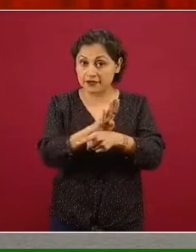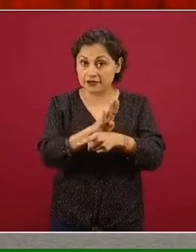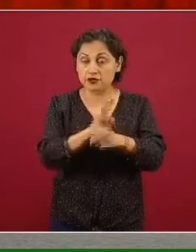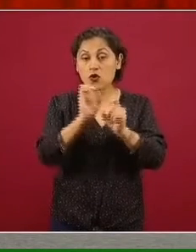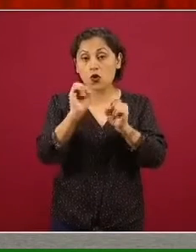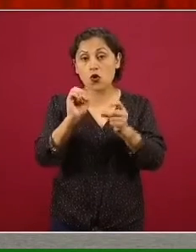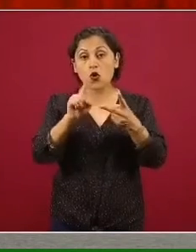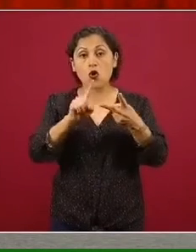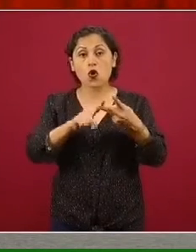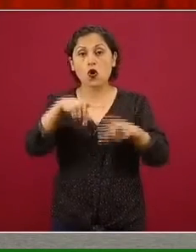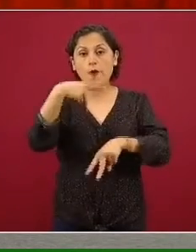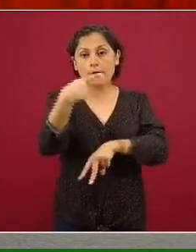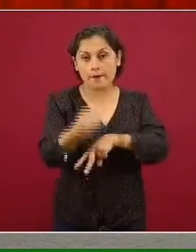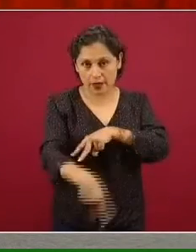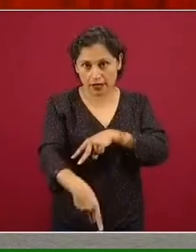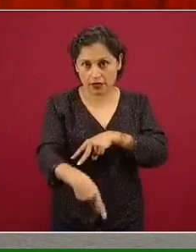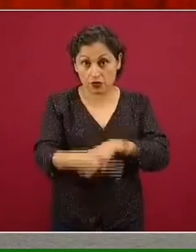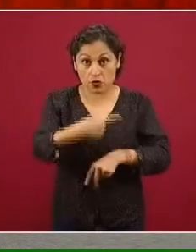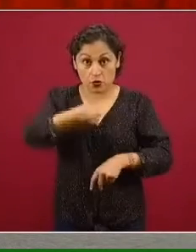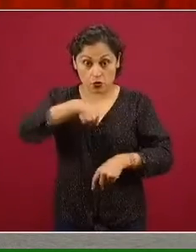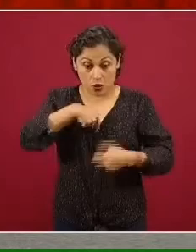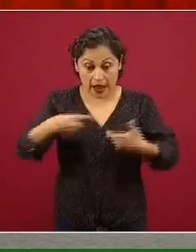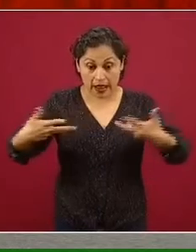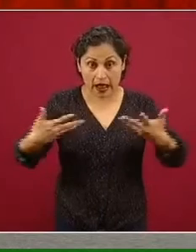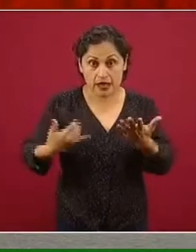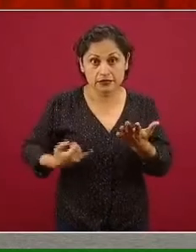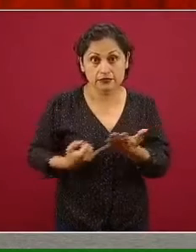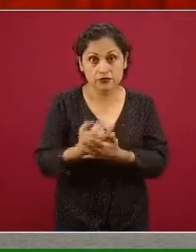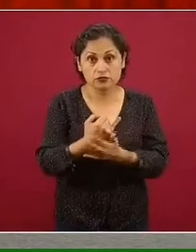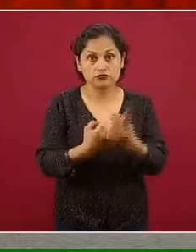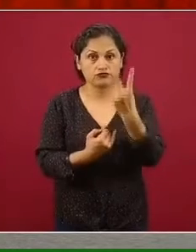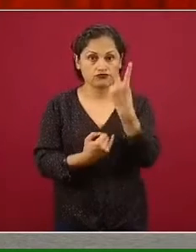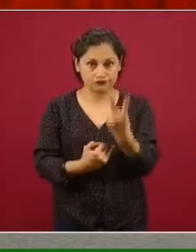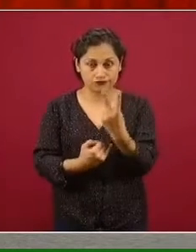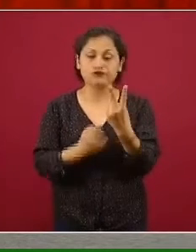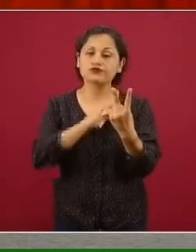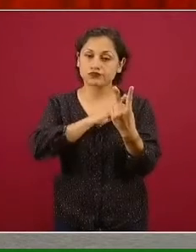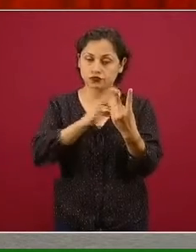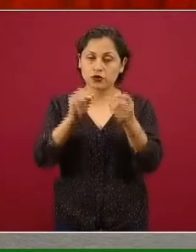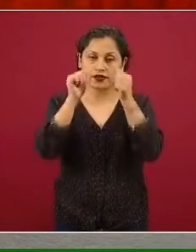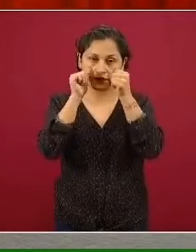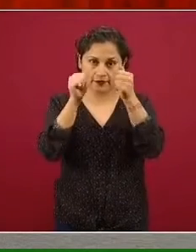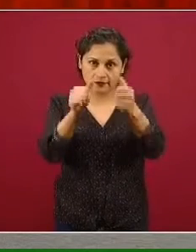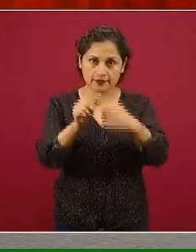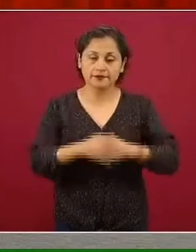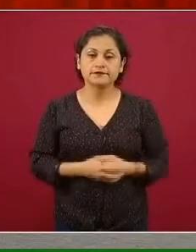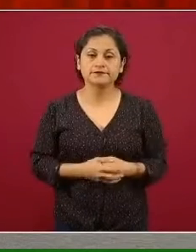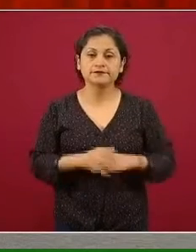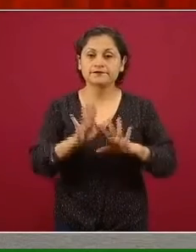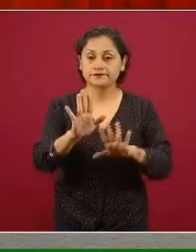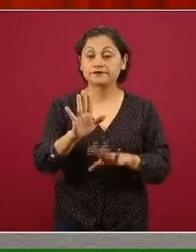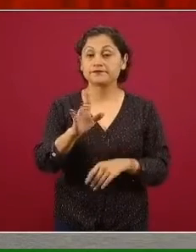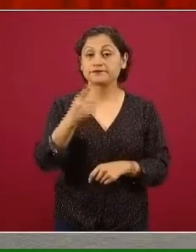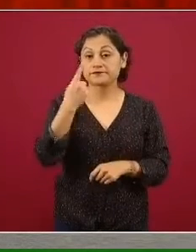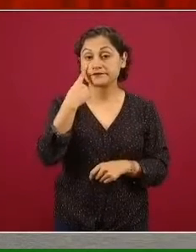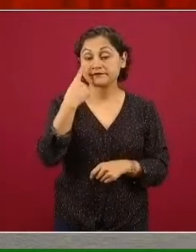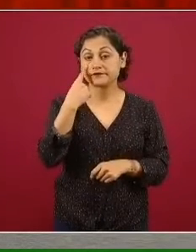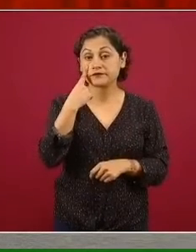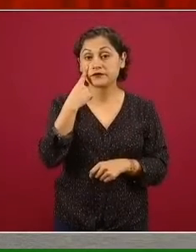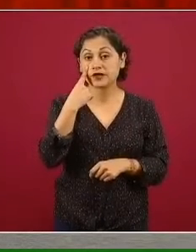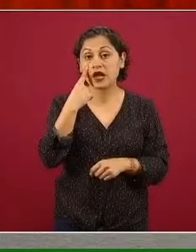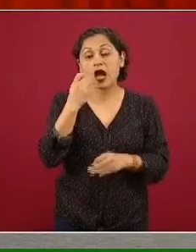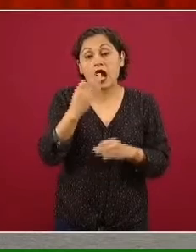nuestra intervención o que nuestro tratamiento pudiera causar. En este sentido, la justificación de